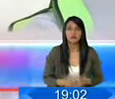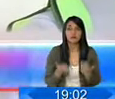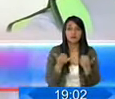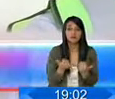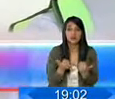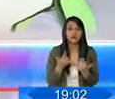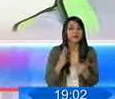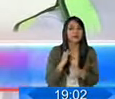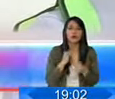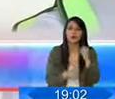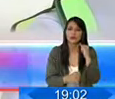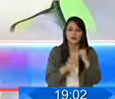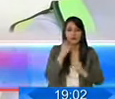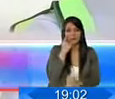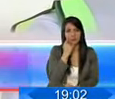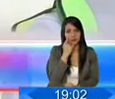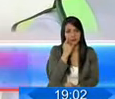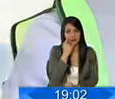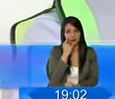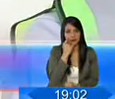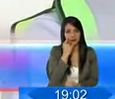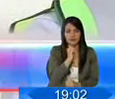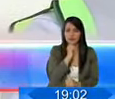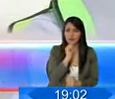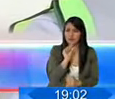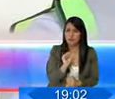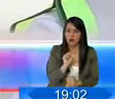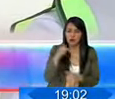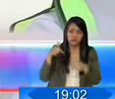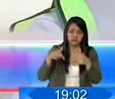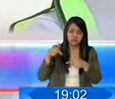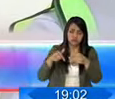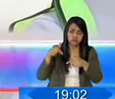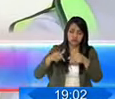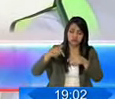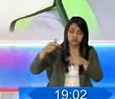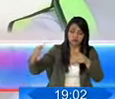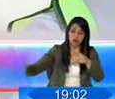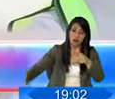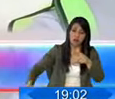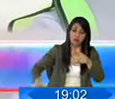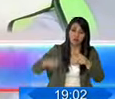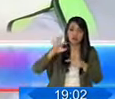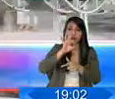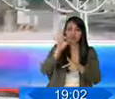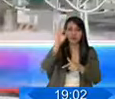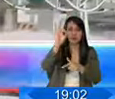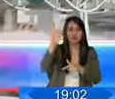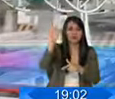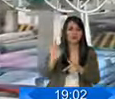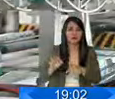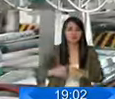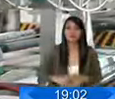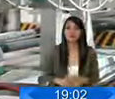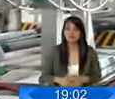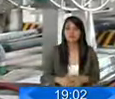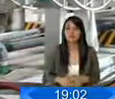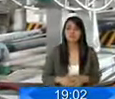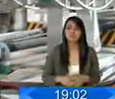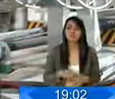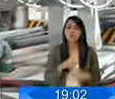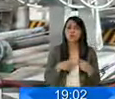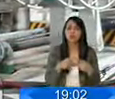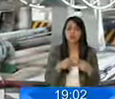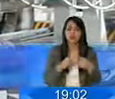de pruebas y estamos actualmente prácticamente terminada el montaje de la máquina a un 99%. La excavación está prevista